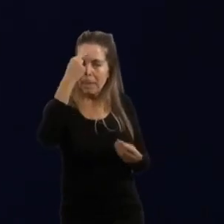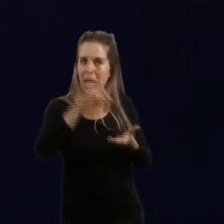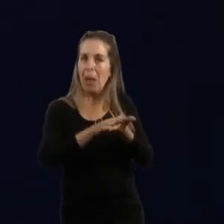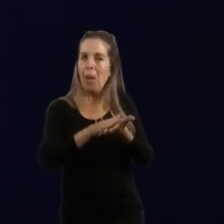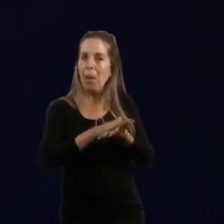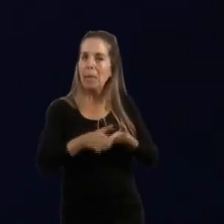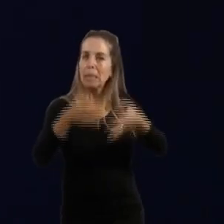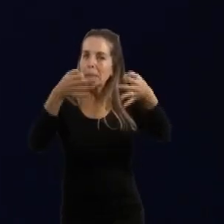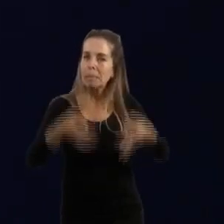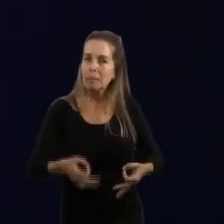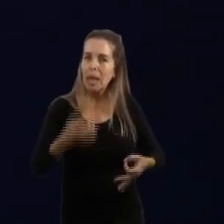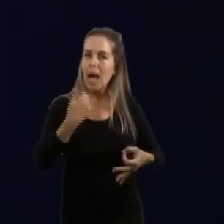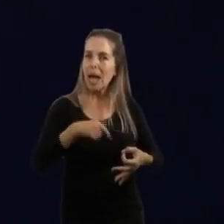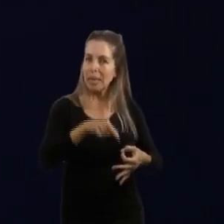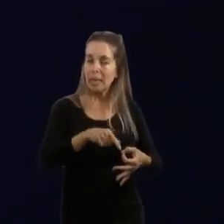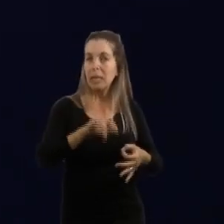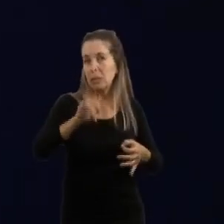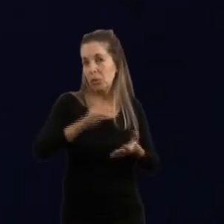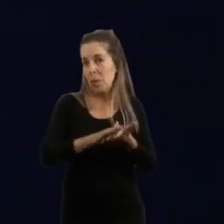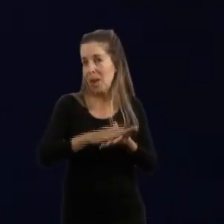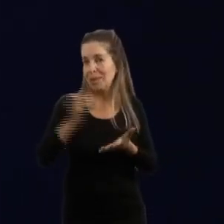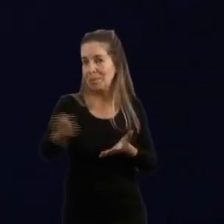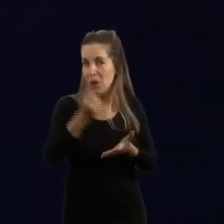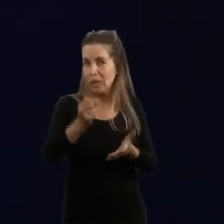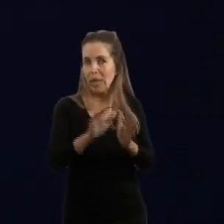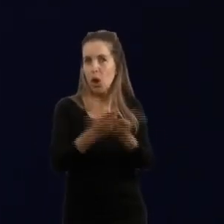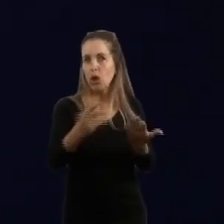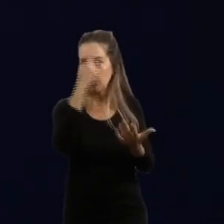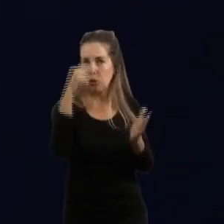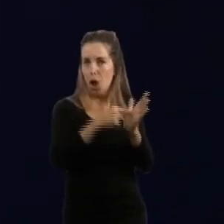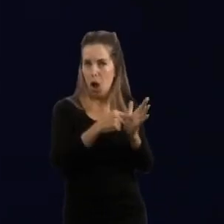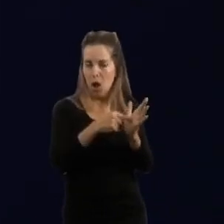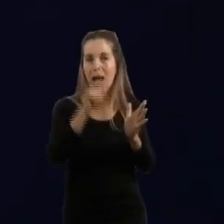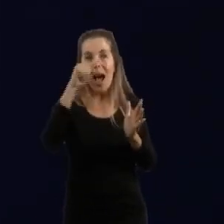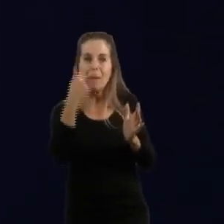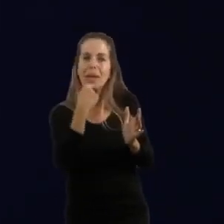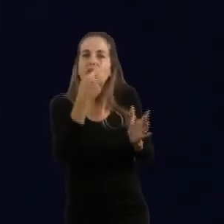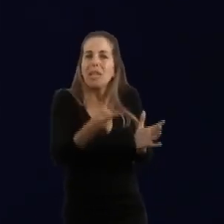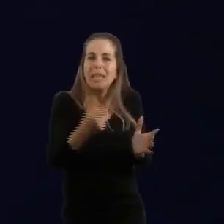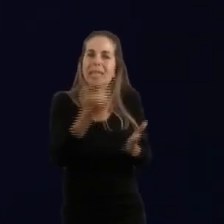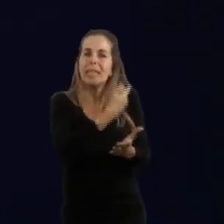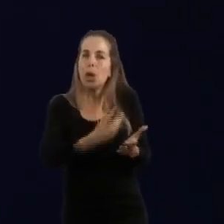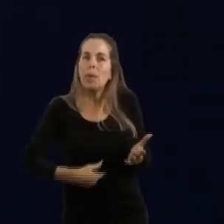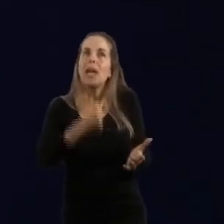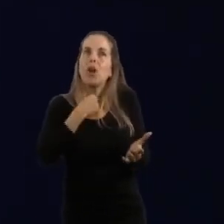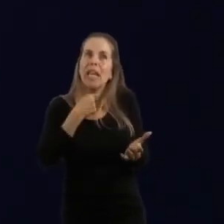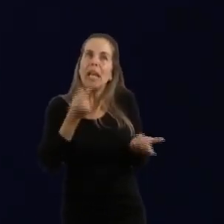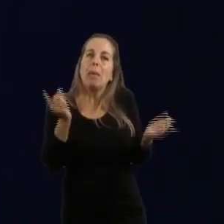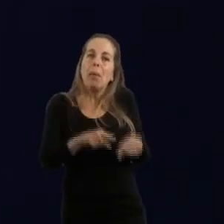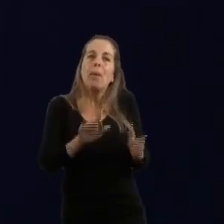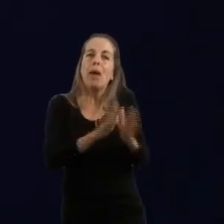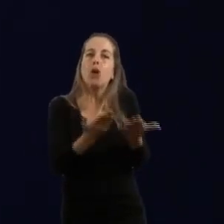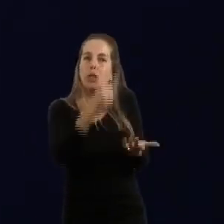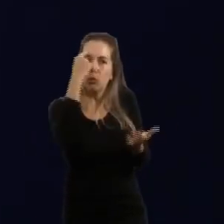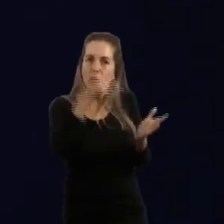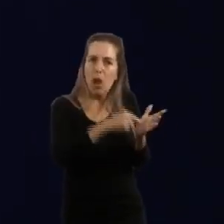la base de la Argentina es nuestra Constitución Nacional, si quieren reconstruir esta base, debo entender que buscan obviar o reformar la Constitución Nacional.